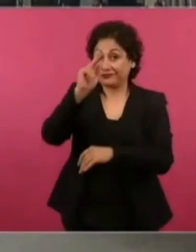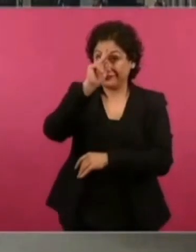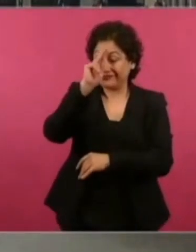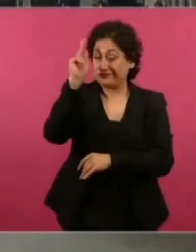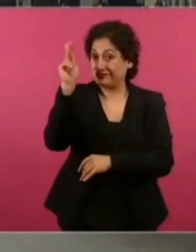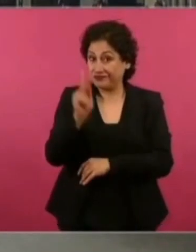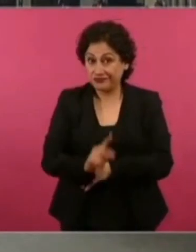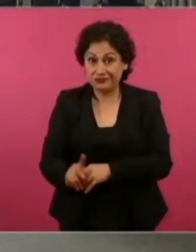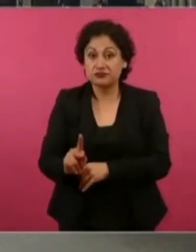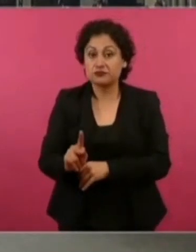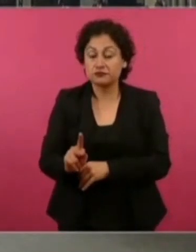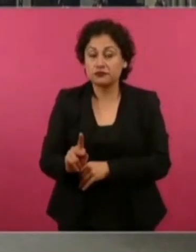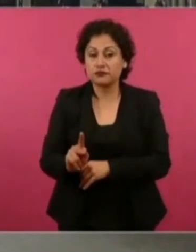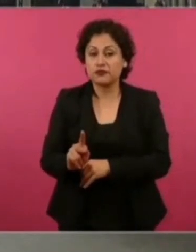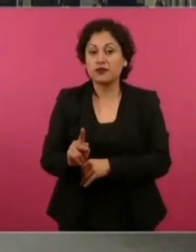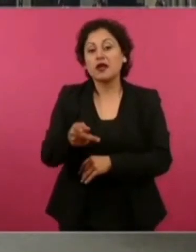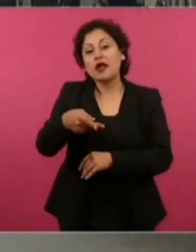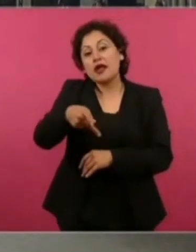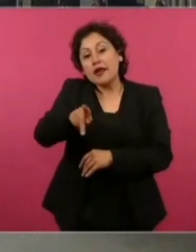contento